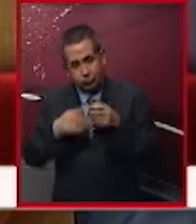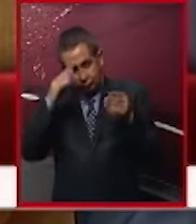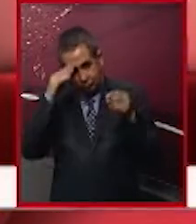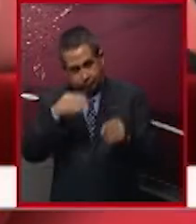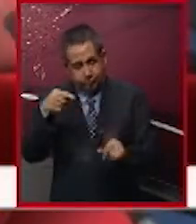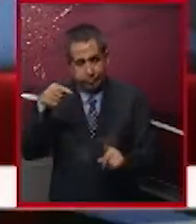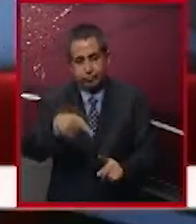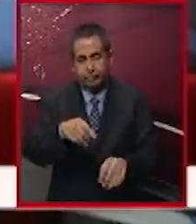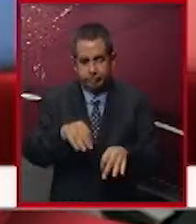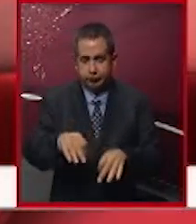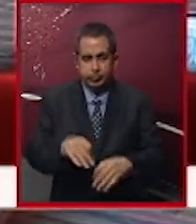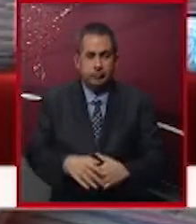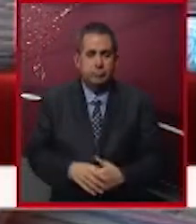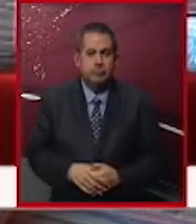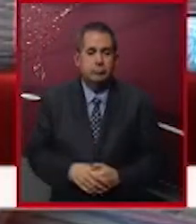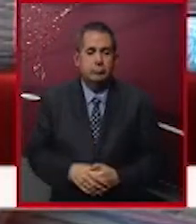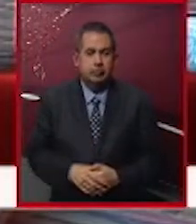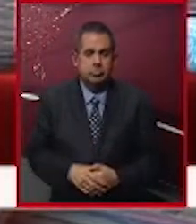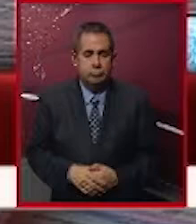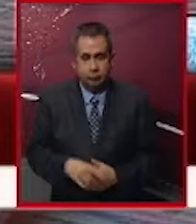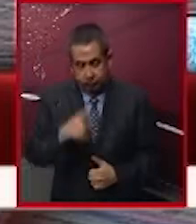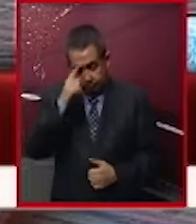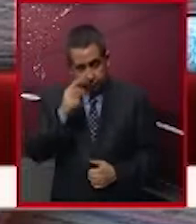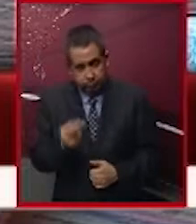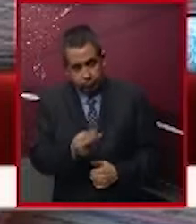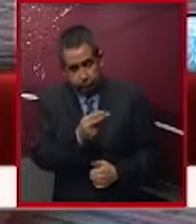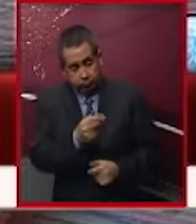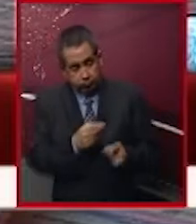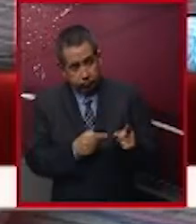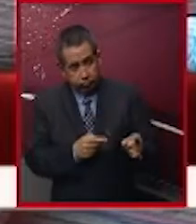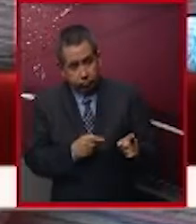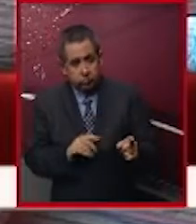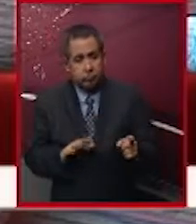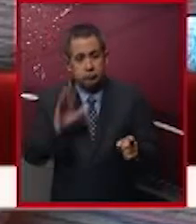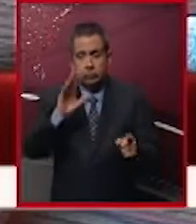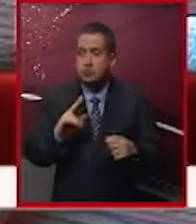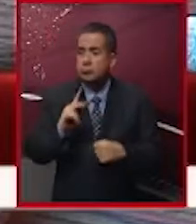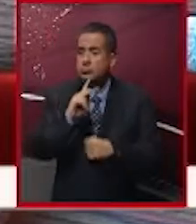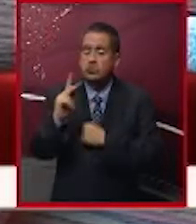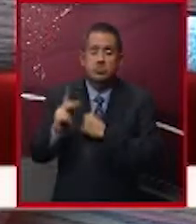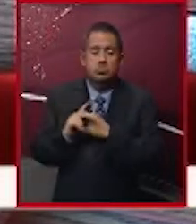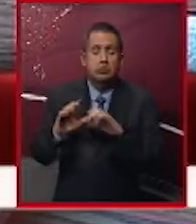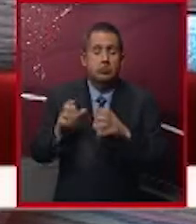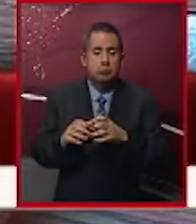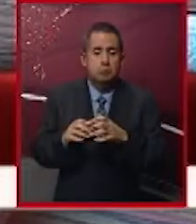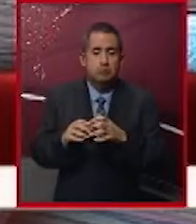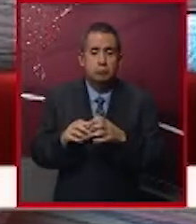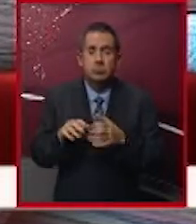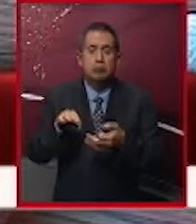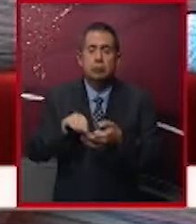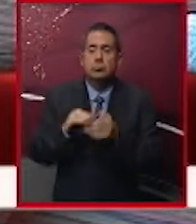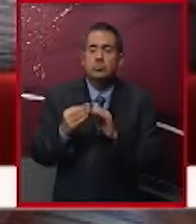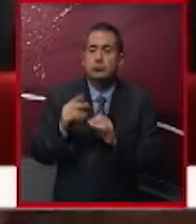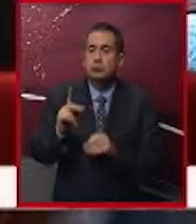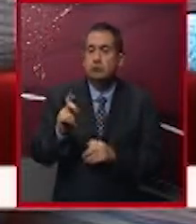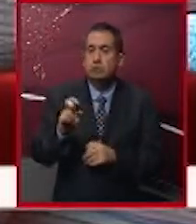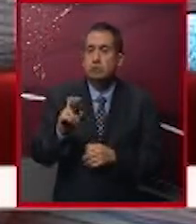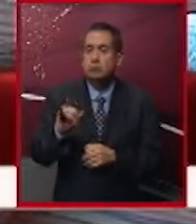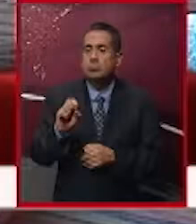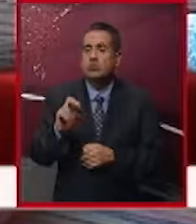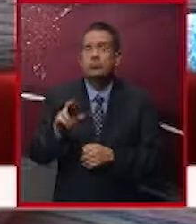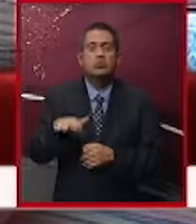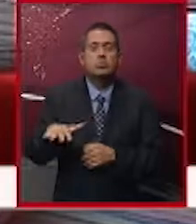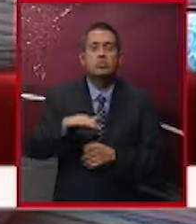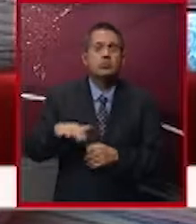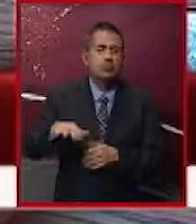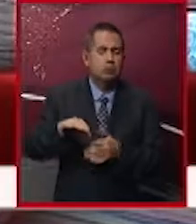trabajo. Para usted, pareciera que el país termina en Perisur. Y yo